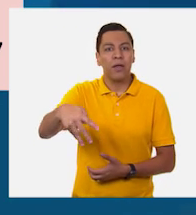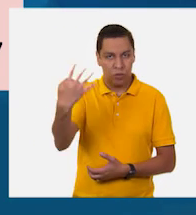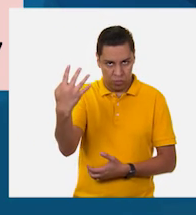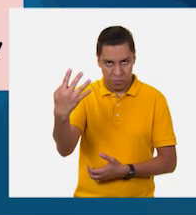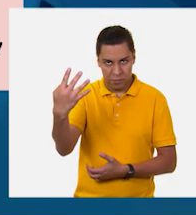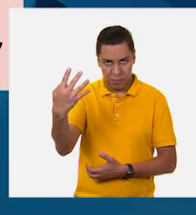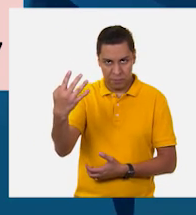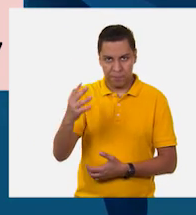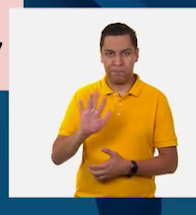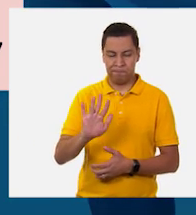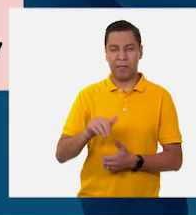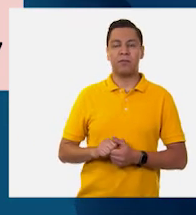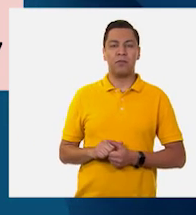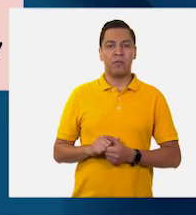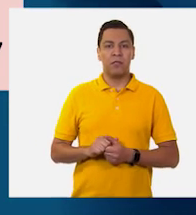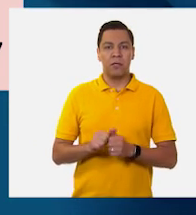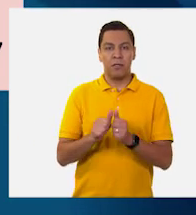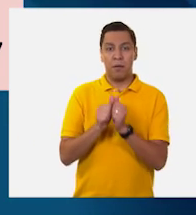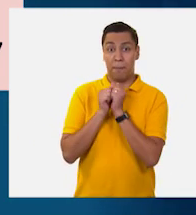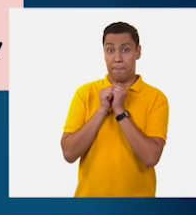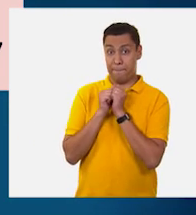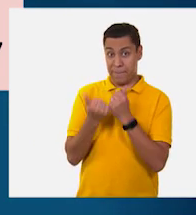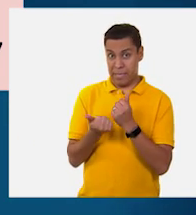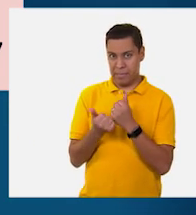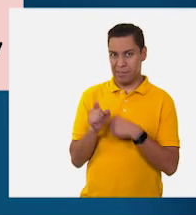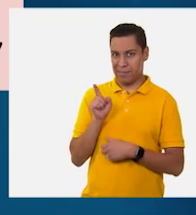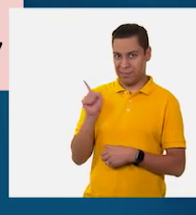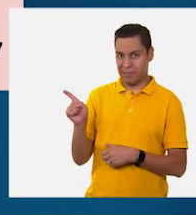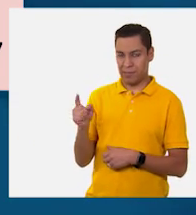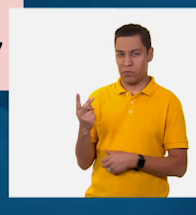la panadería 2.